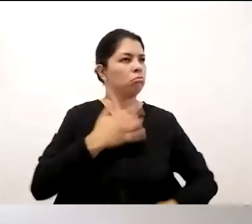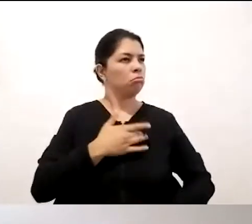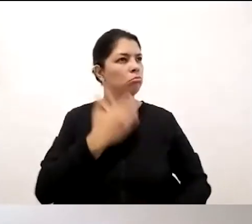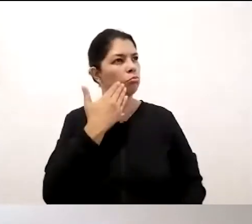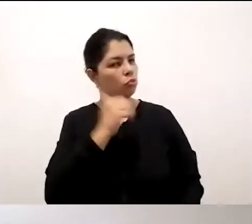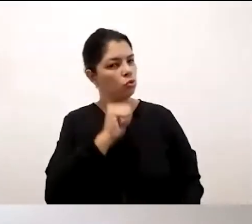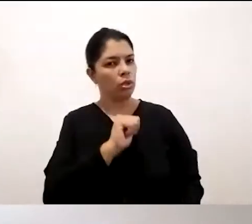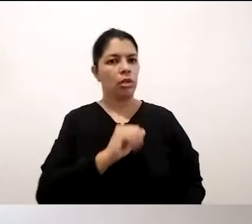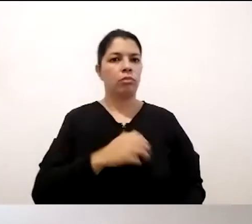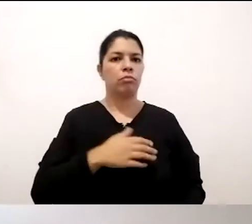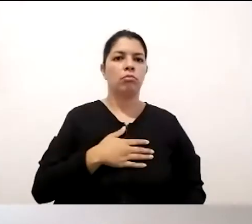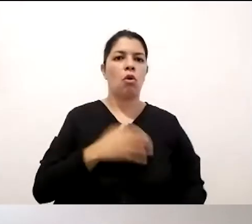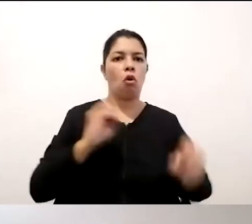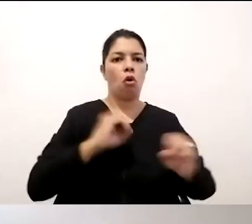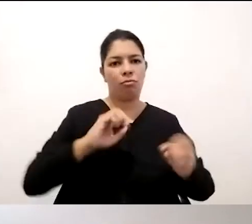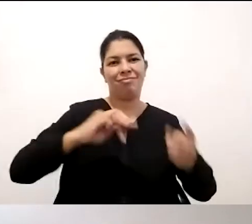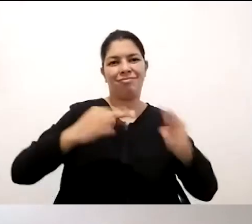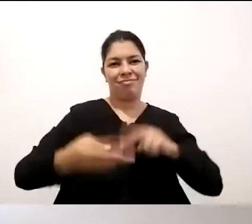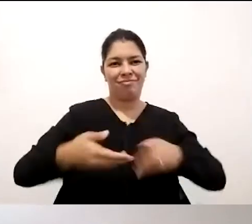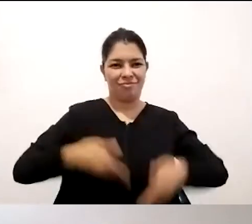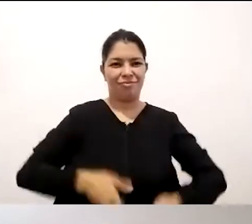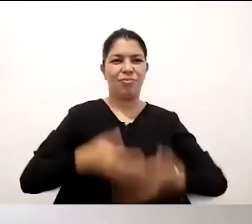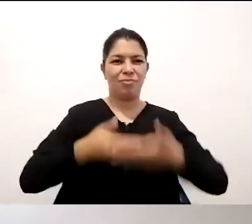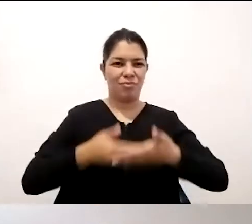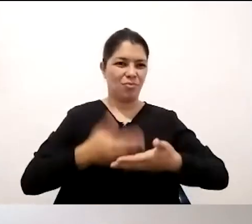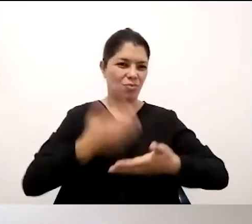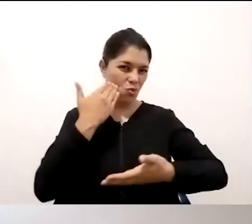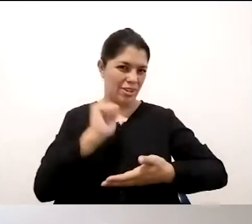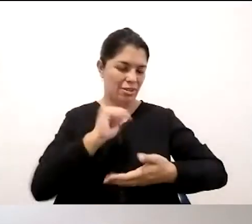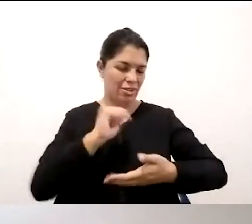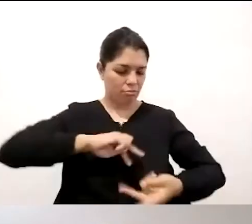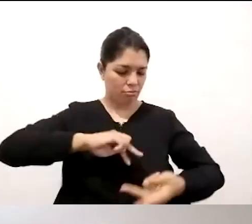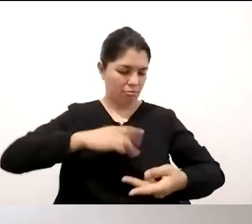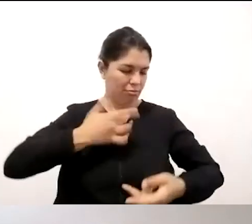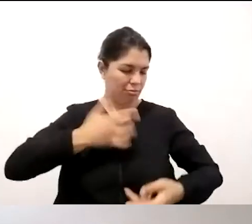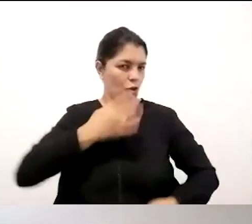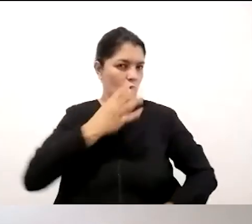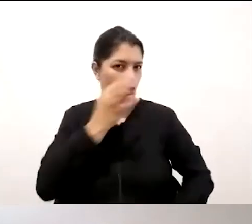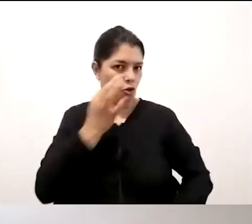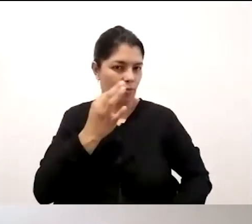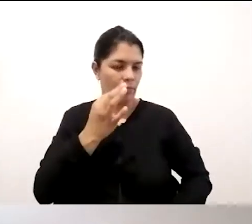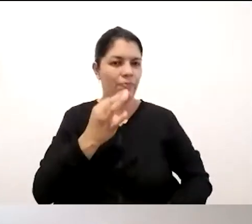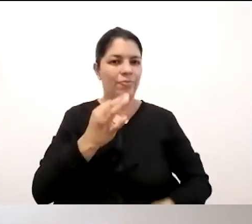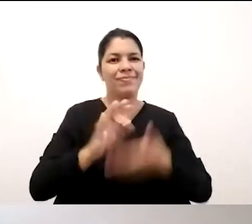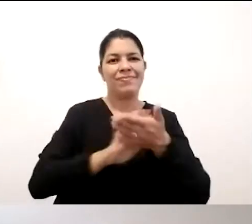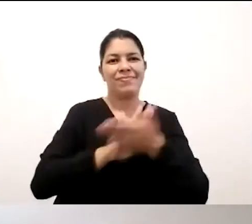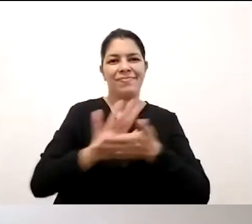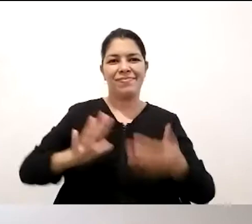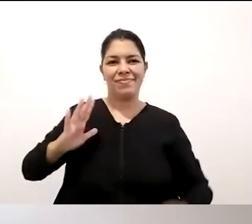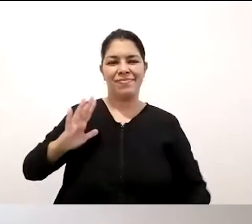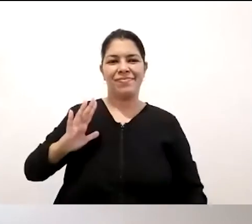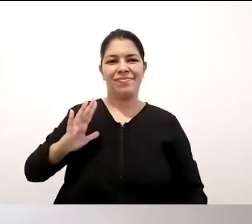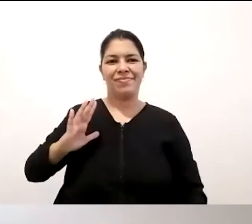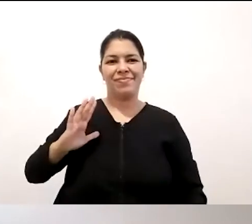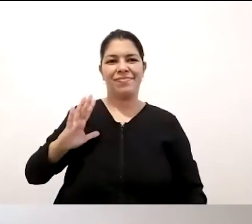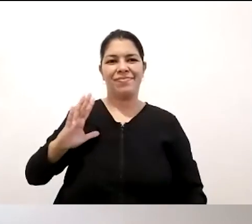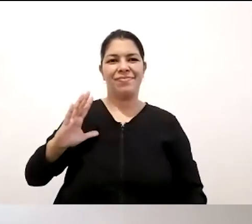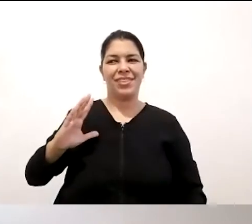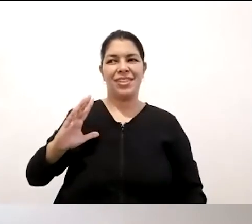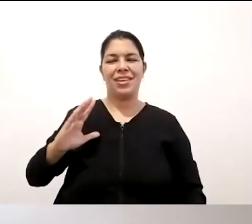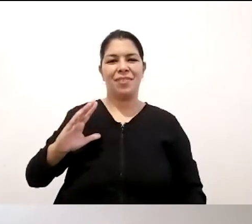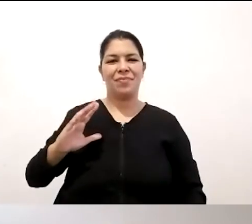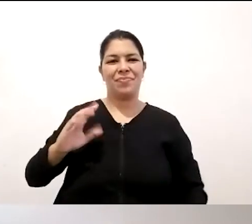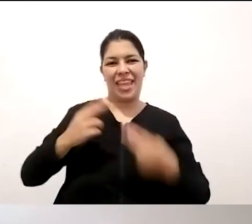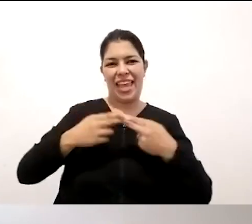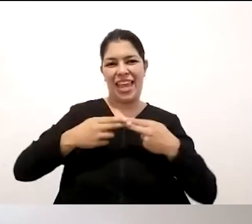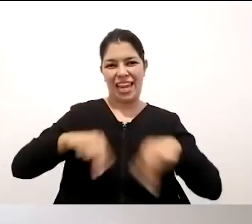denomina personas transgénero, que son personas que nacen con un sexo masculino y se identifican como mujeres o que nacen con un